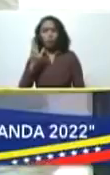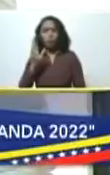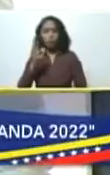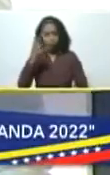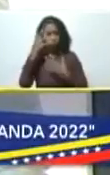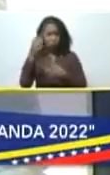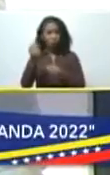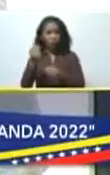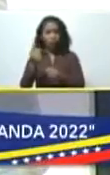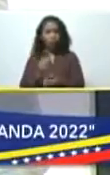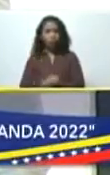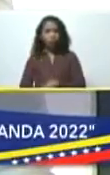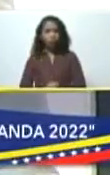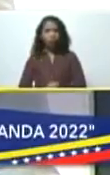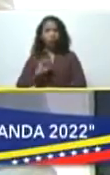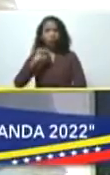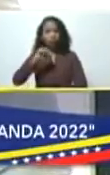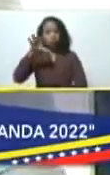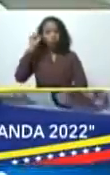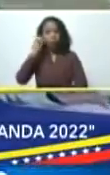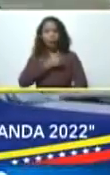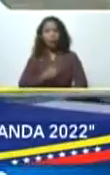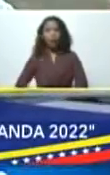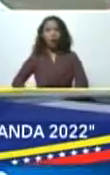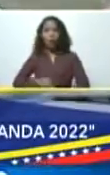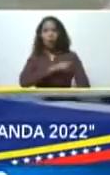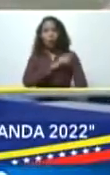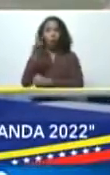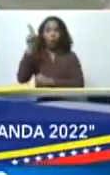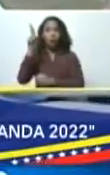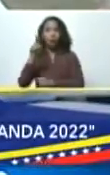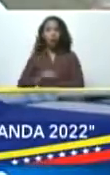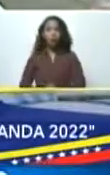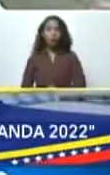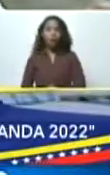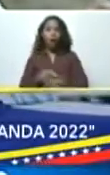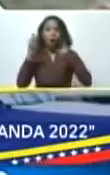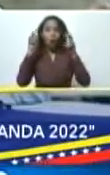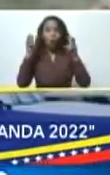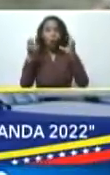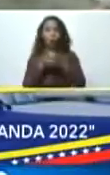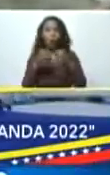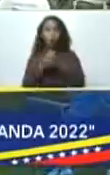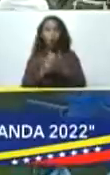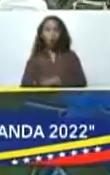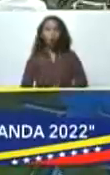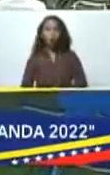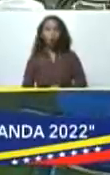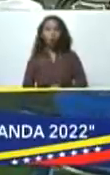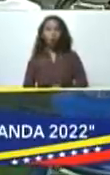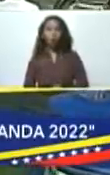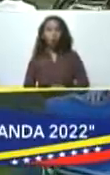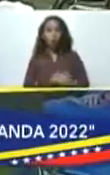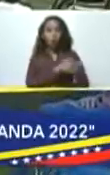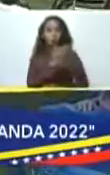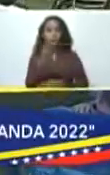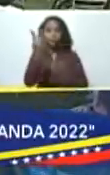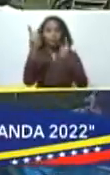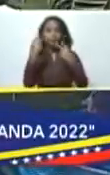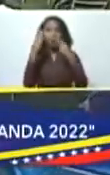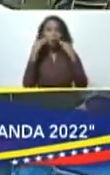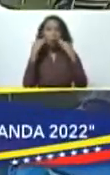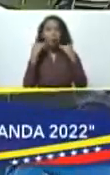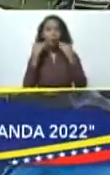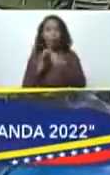¿Entendido? Entendido, presidente. ¡Cúmplase la nueva generación! Fíjense ustedes esta experiencia,